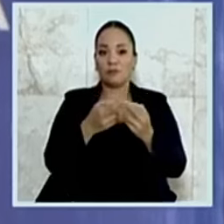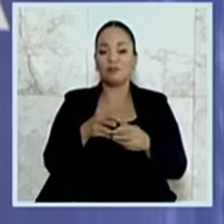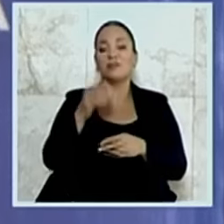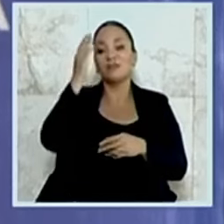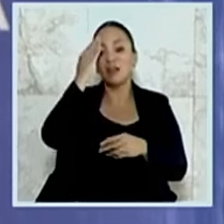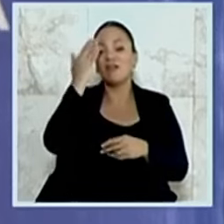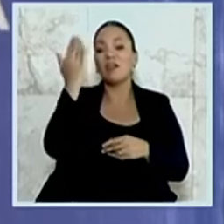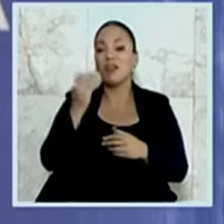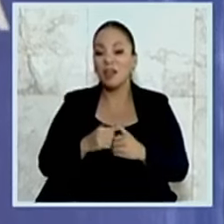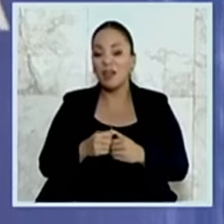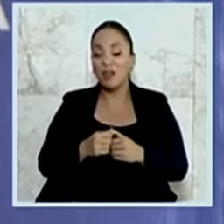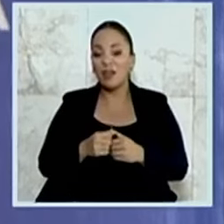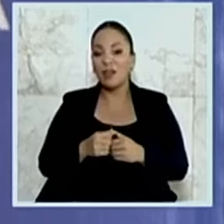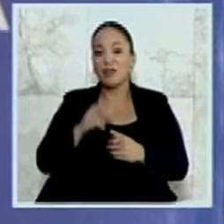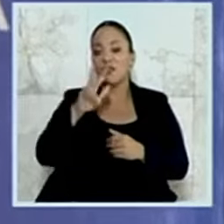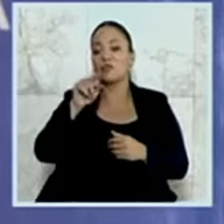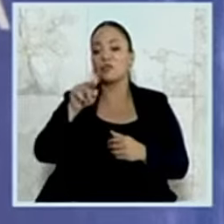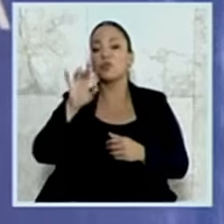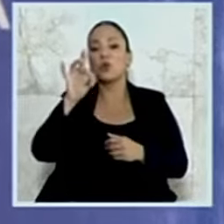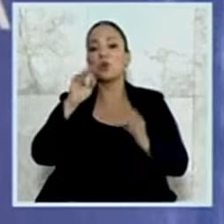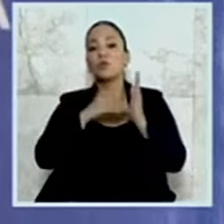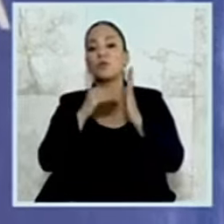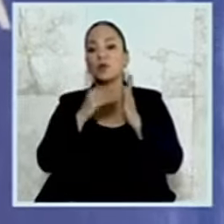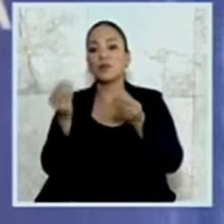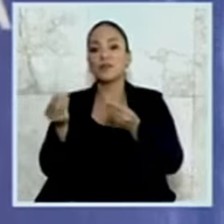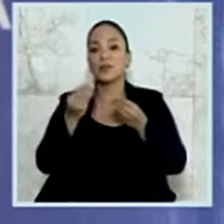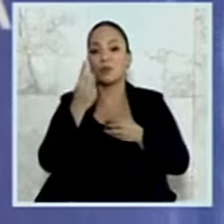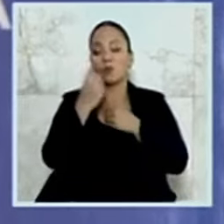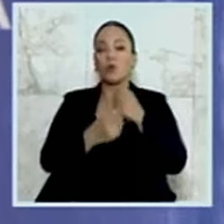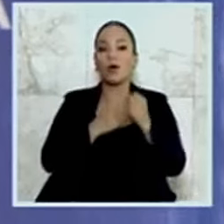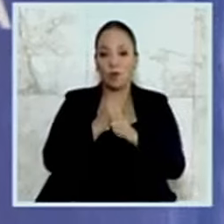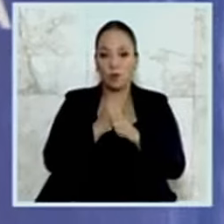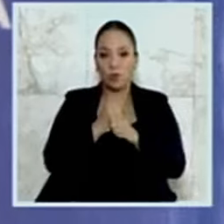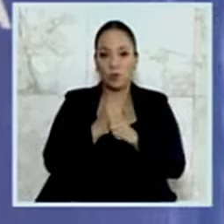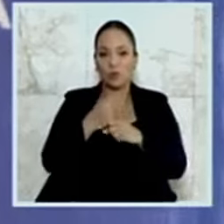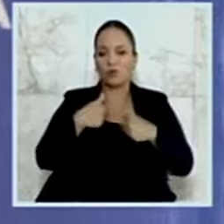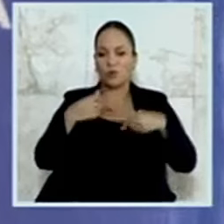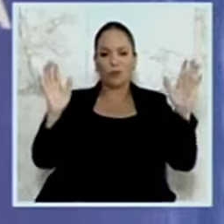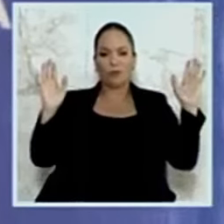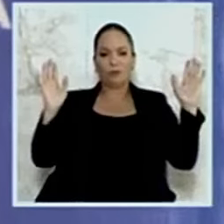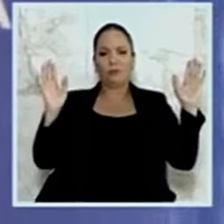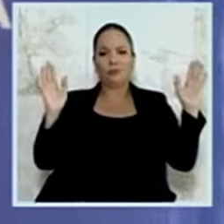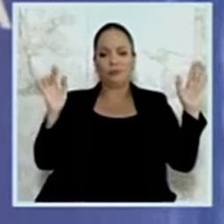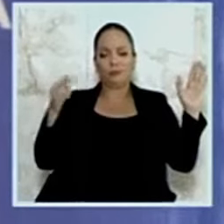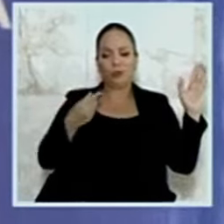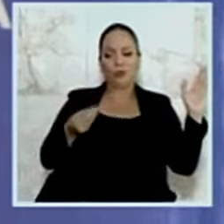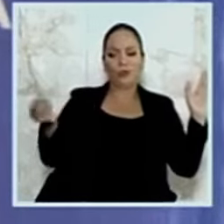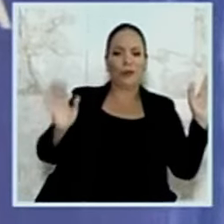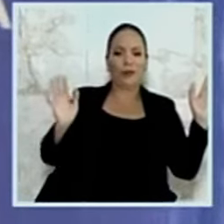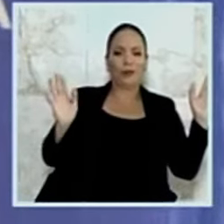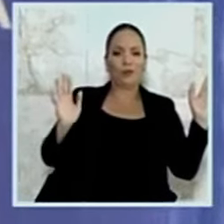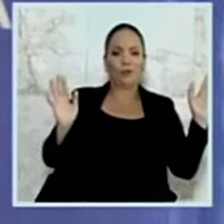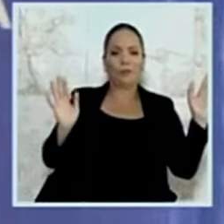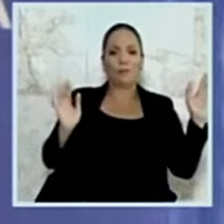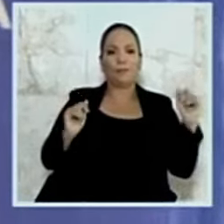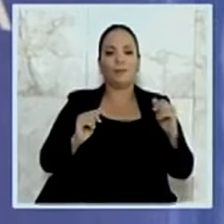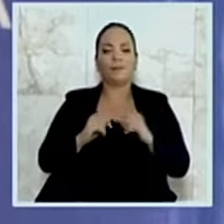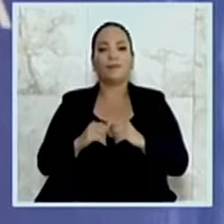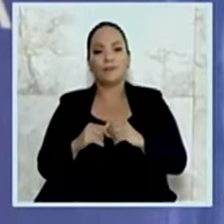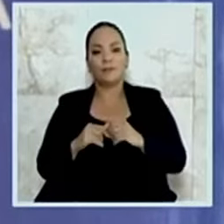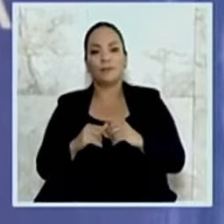Tuvimos una reunión, la propuesta que CINDE hizo en la reunión fue, ¿sabe qué? Nos